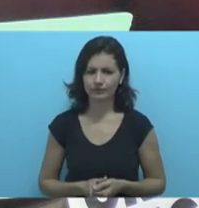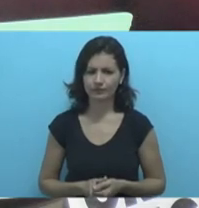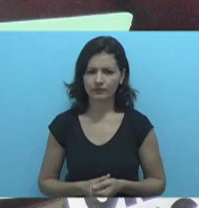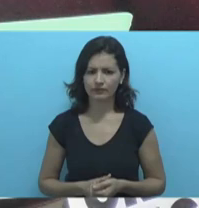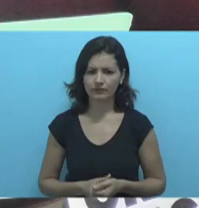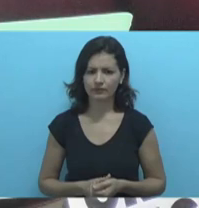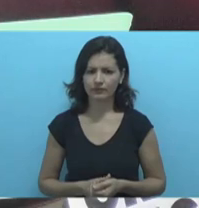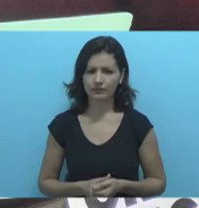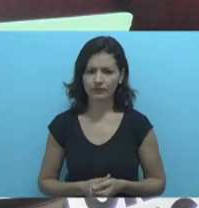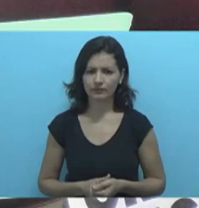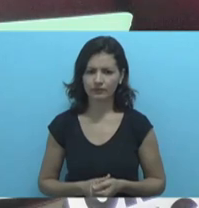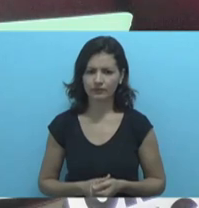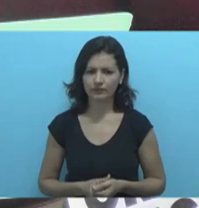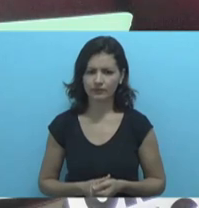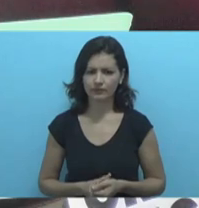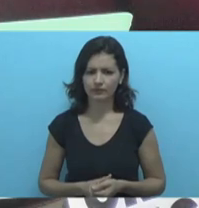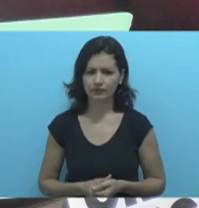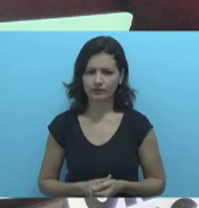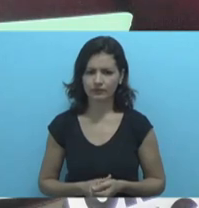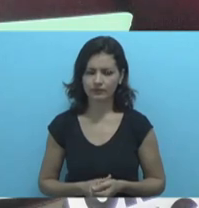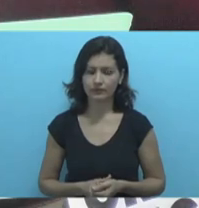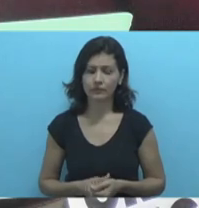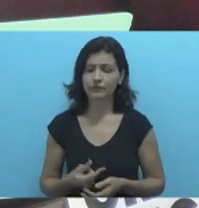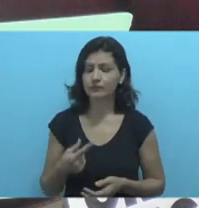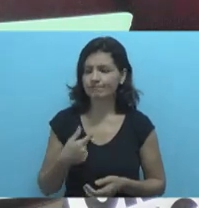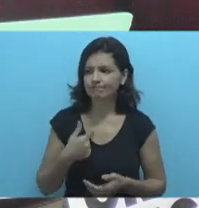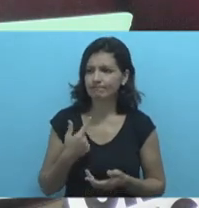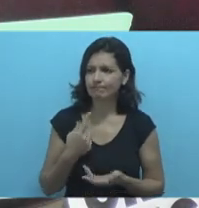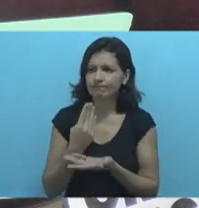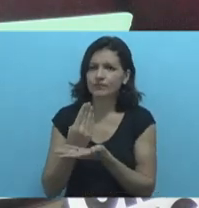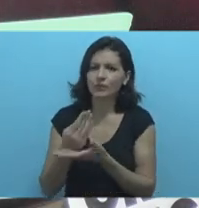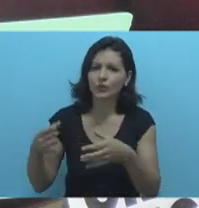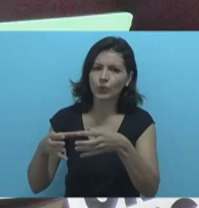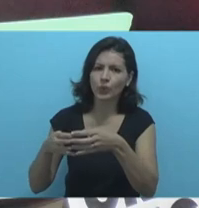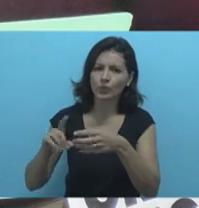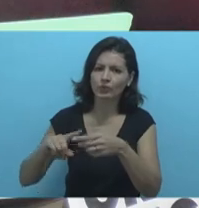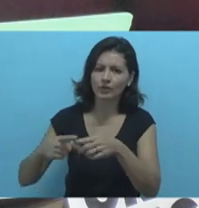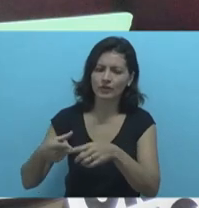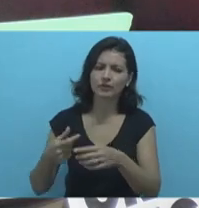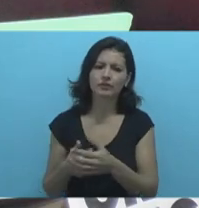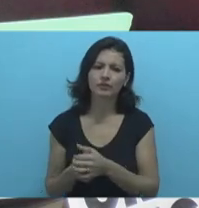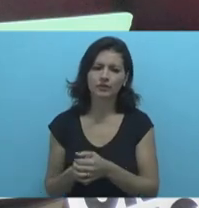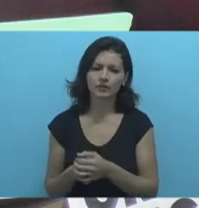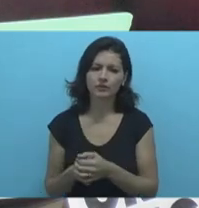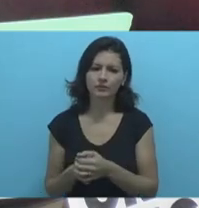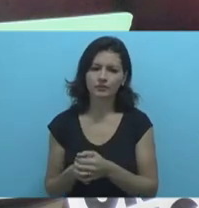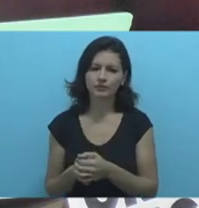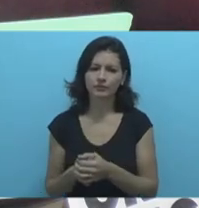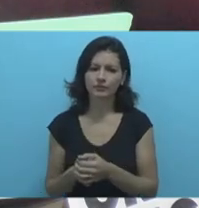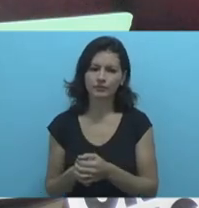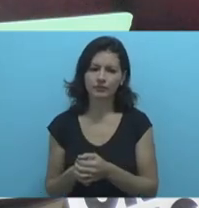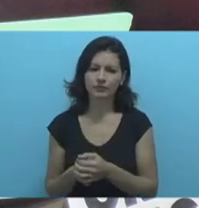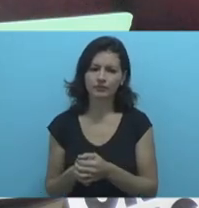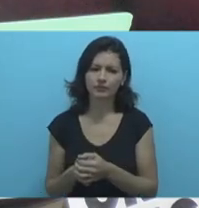Hablo en nombre del bloque, hablo en nombre del partido, hablo en nombre